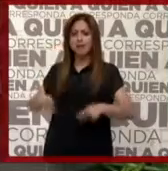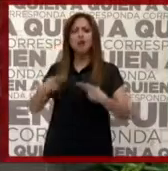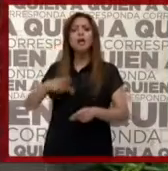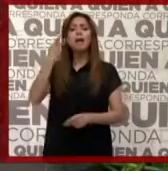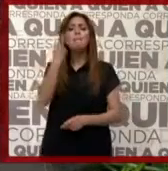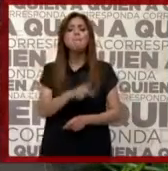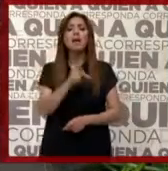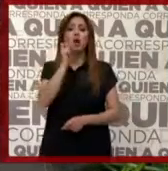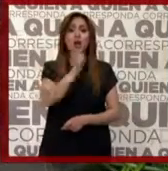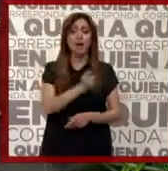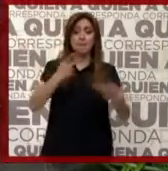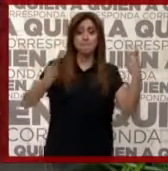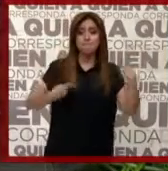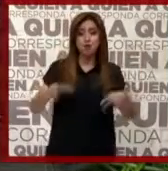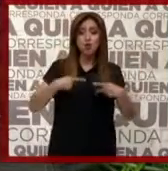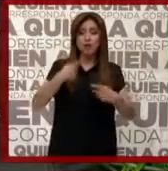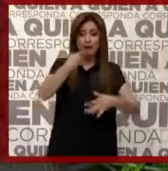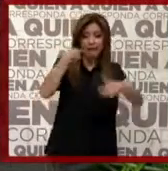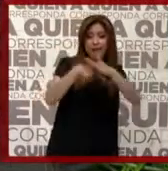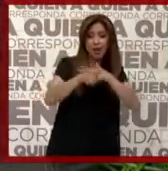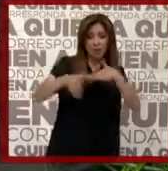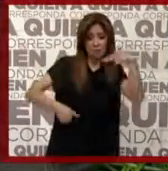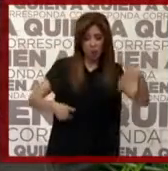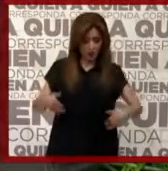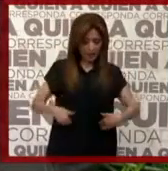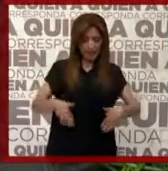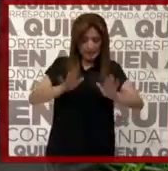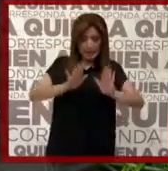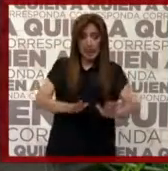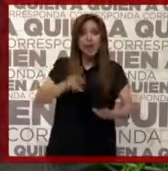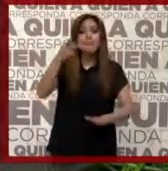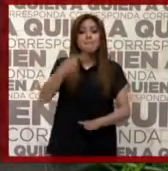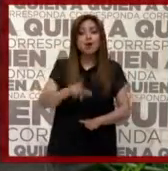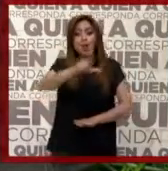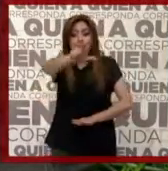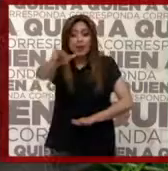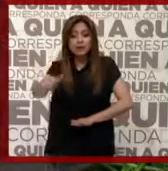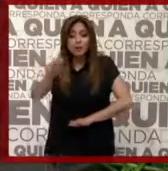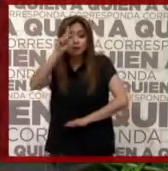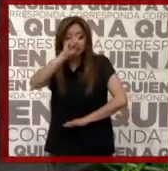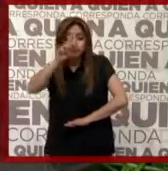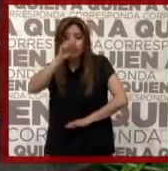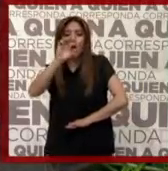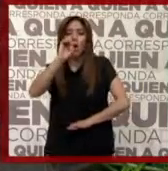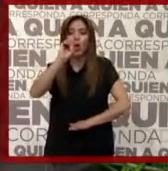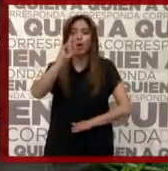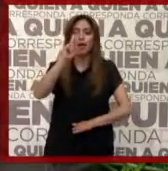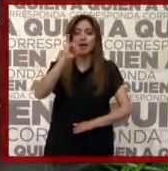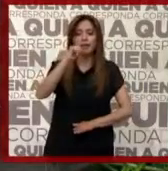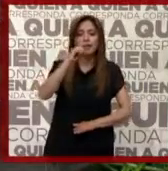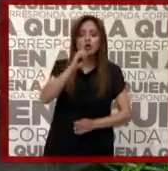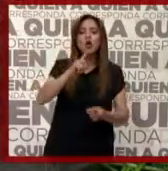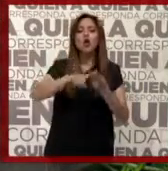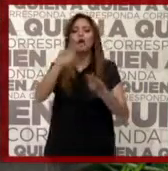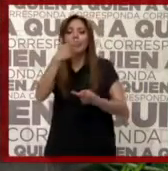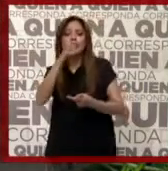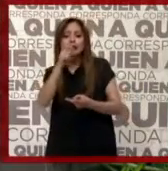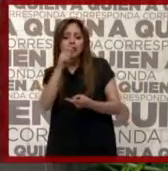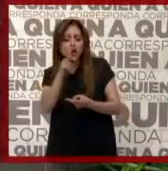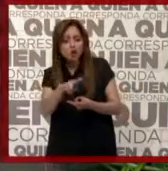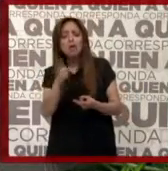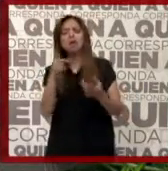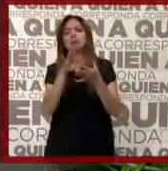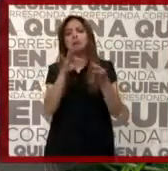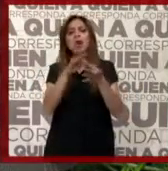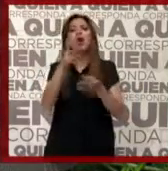motivo de queja después de que salió el asunto de la orientación de la gestión este si es el caso entonces